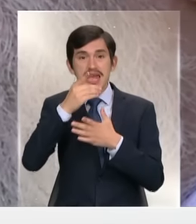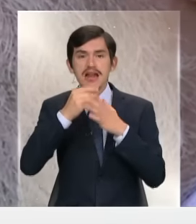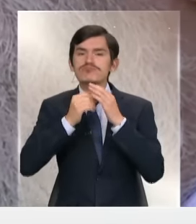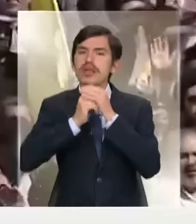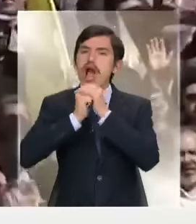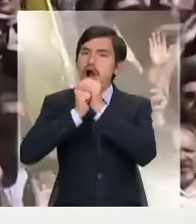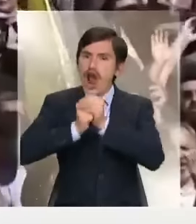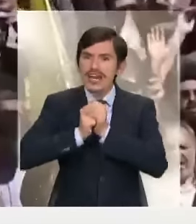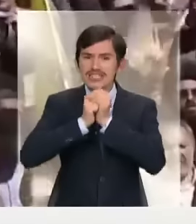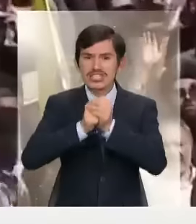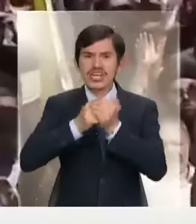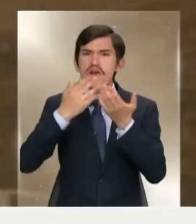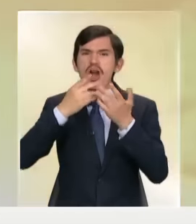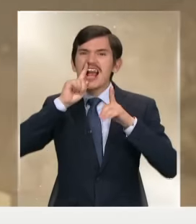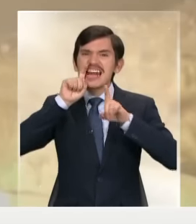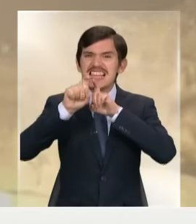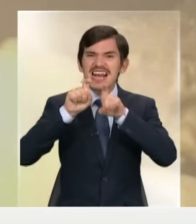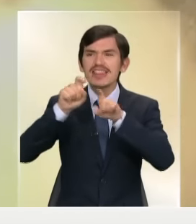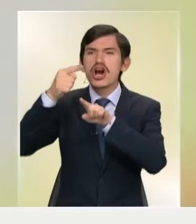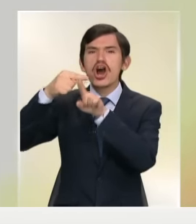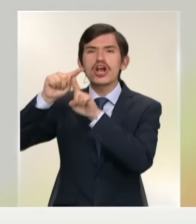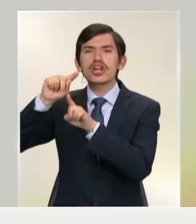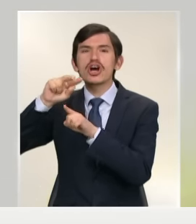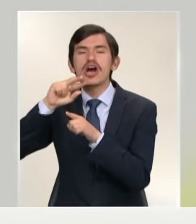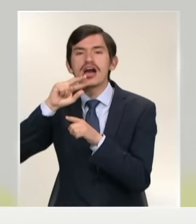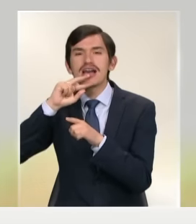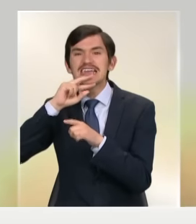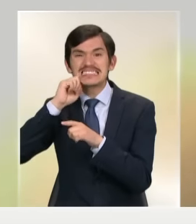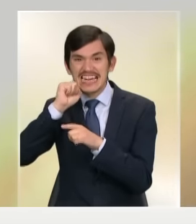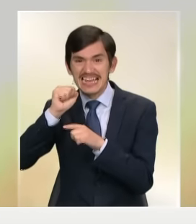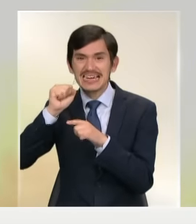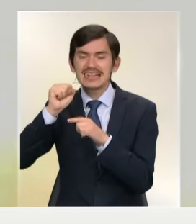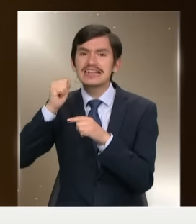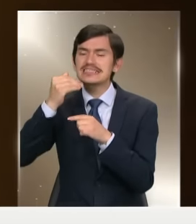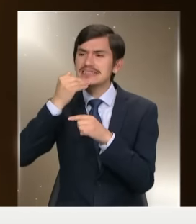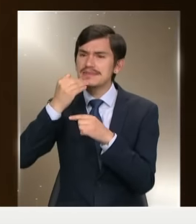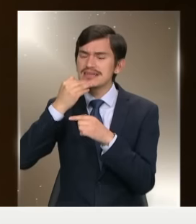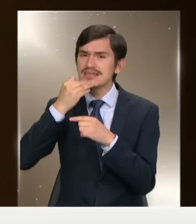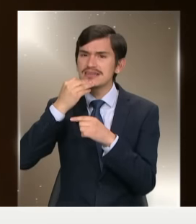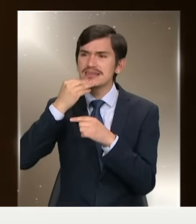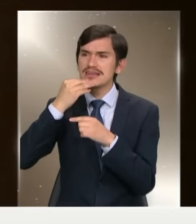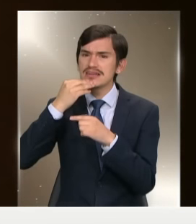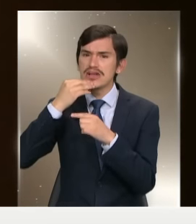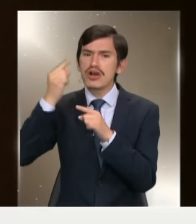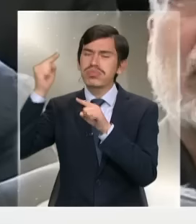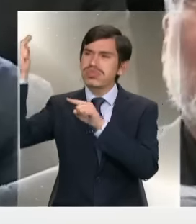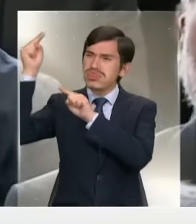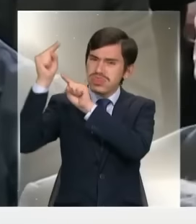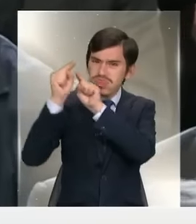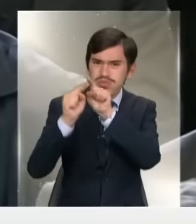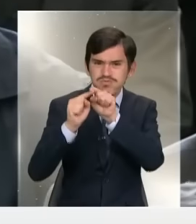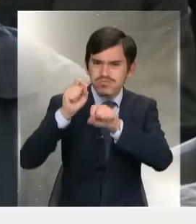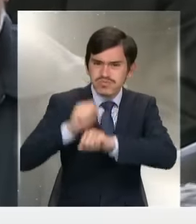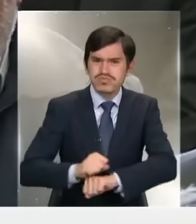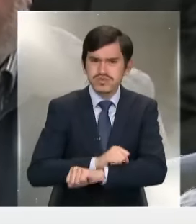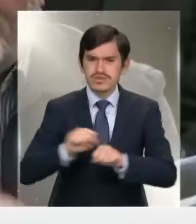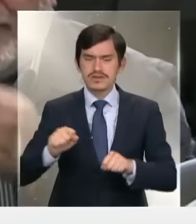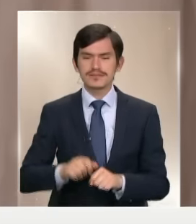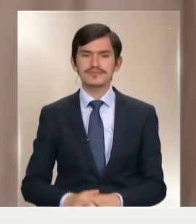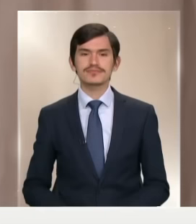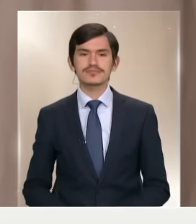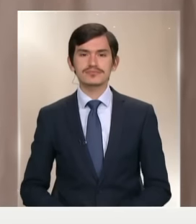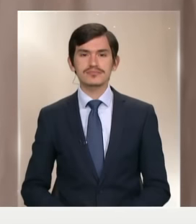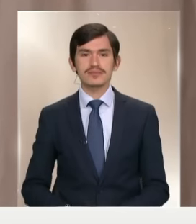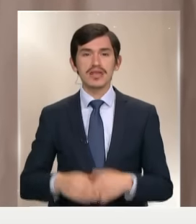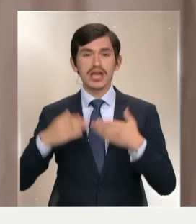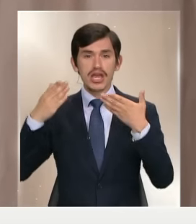lo hizo criticando duramente a Israel y justificando los 200 misiles que le lanzó el ejército iraní. La